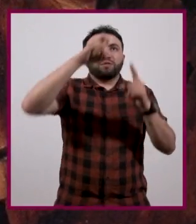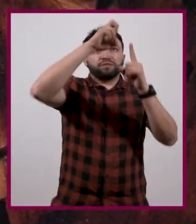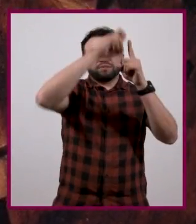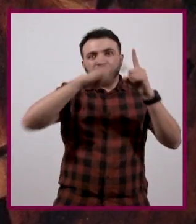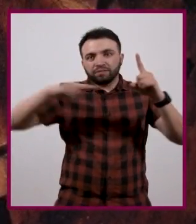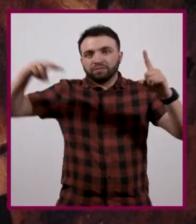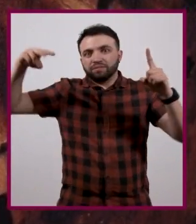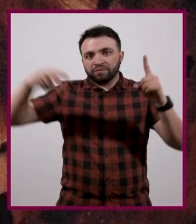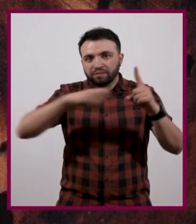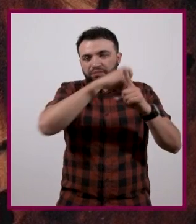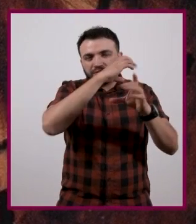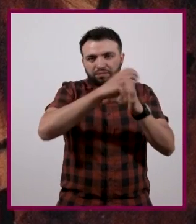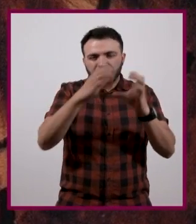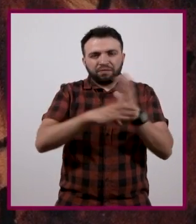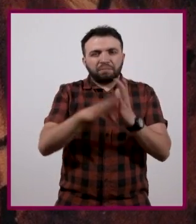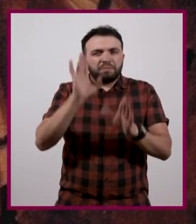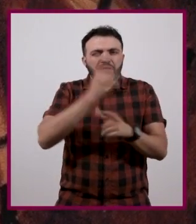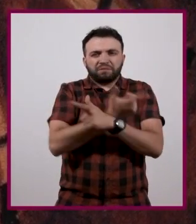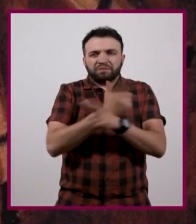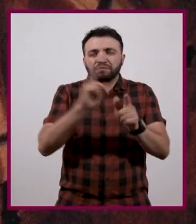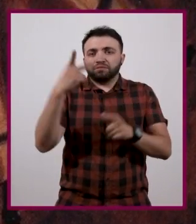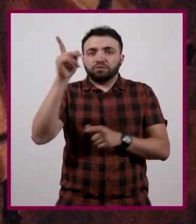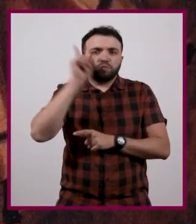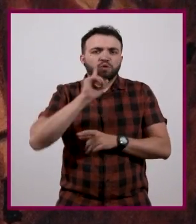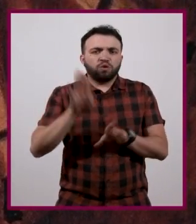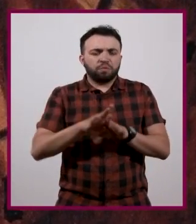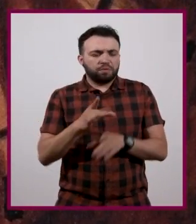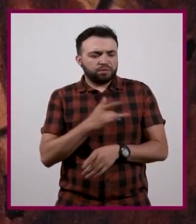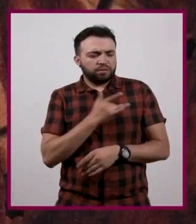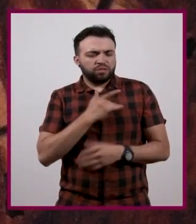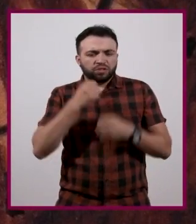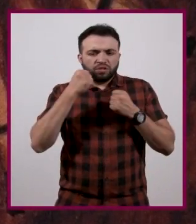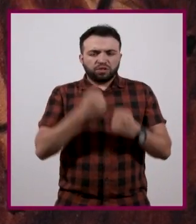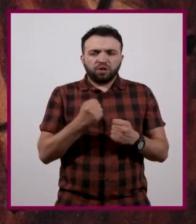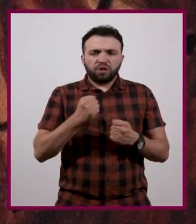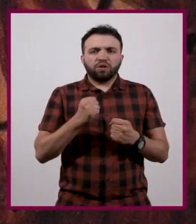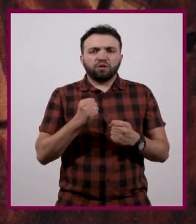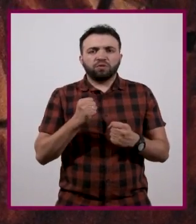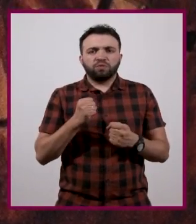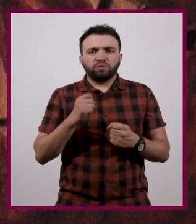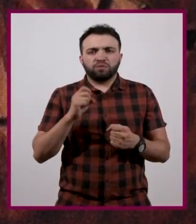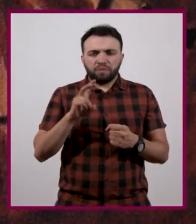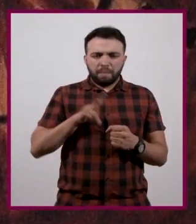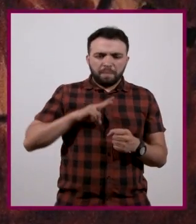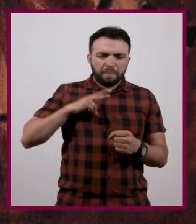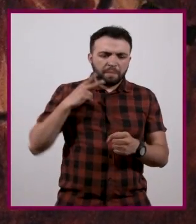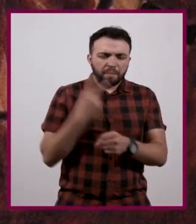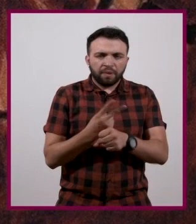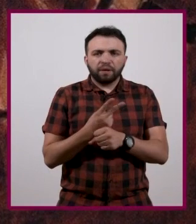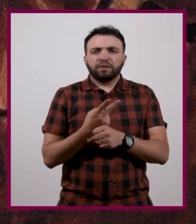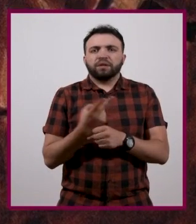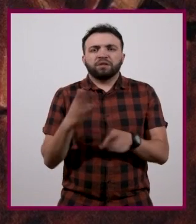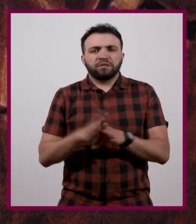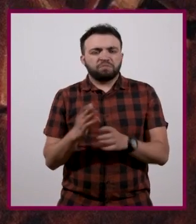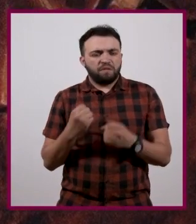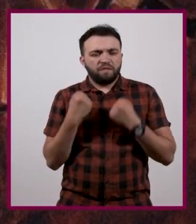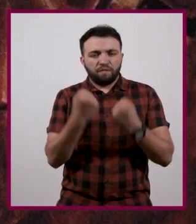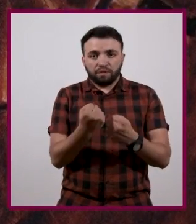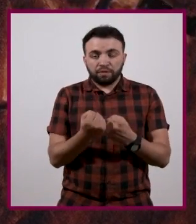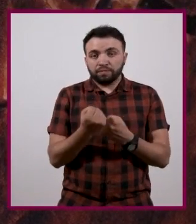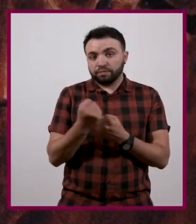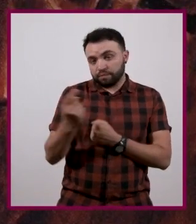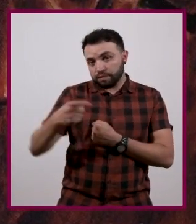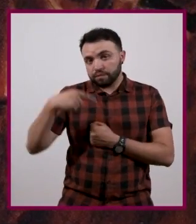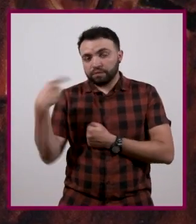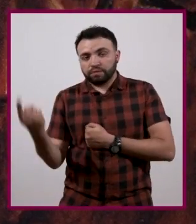son mujeres con mucha seguridad, muy valientes, muy intrépidas, muy fuertes. Y por otro lado tiene otro